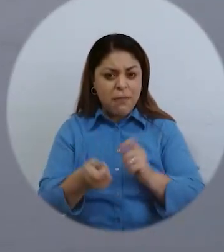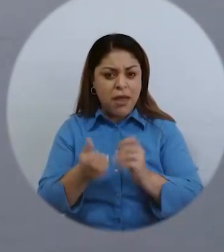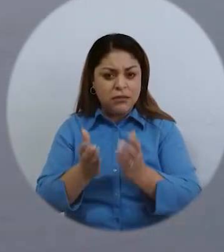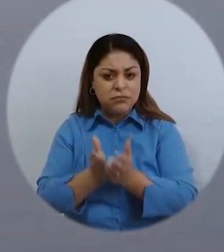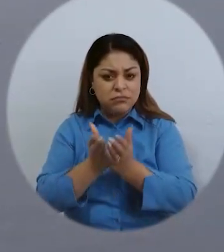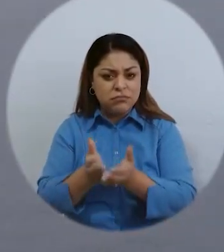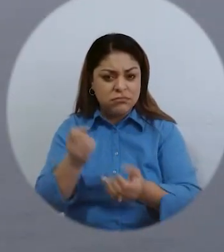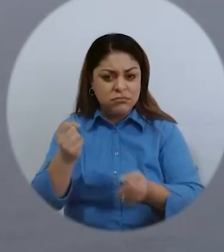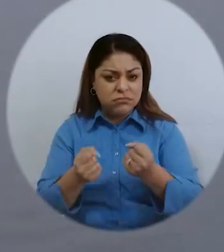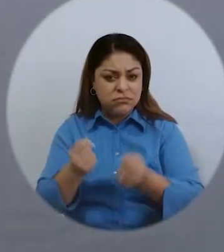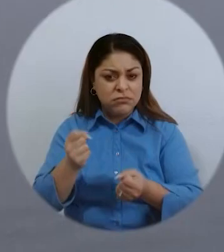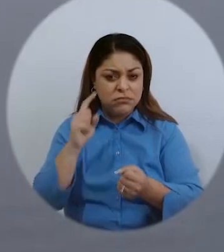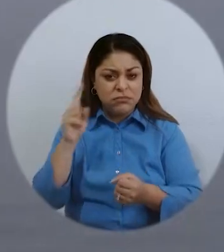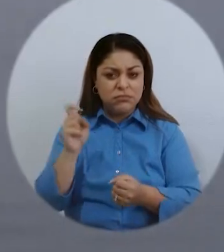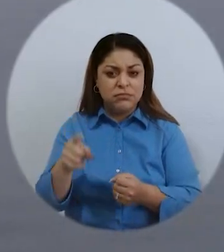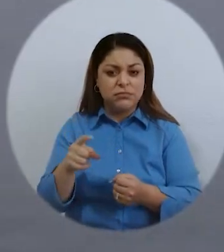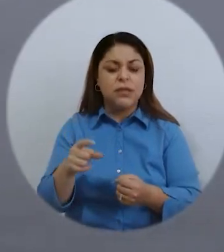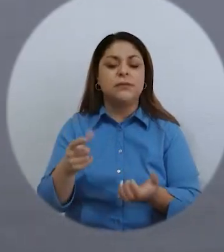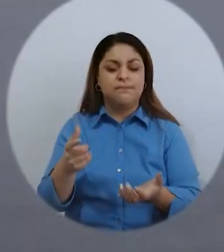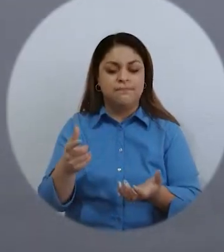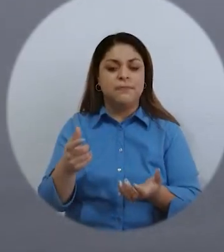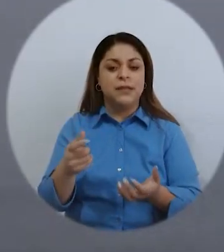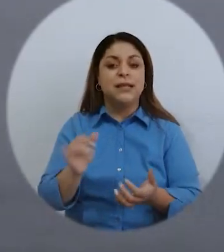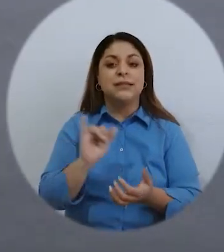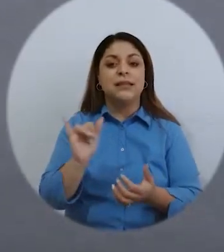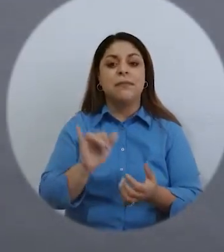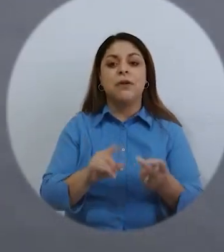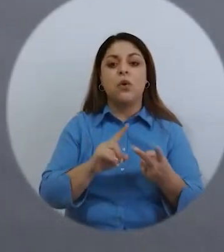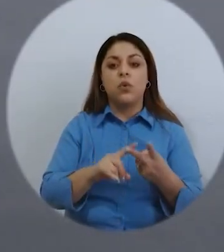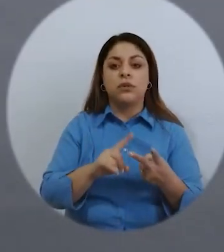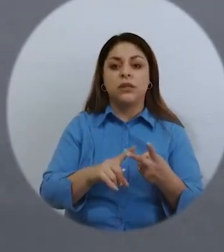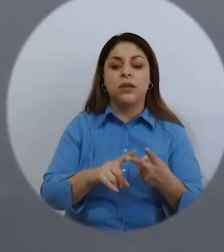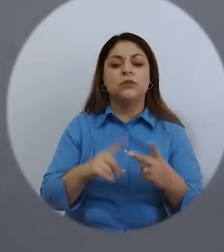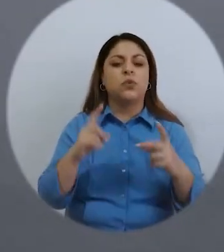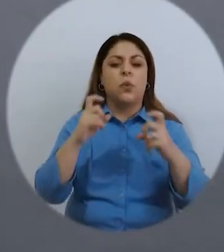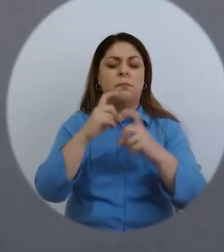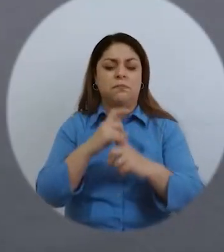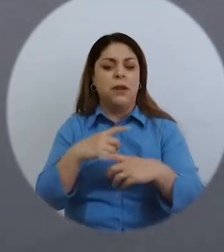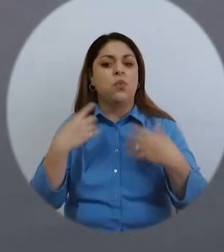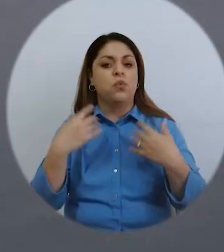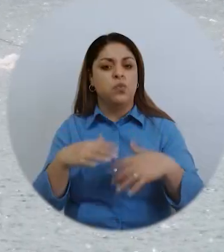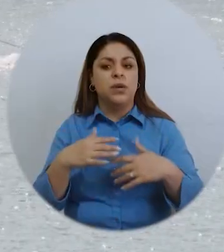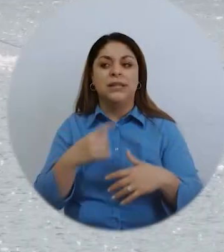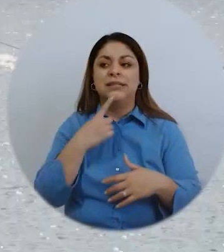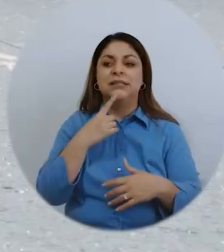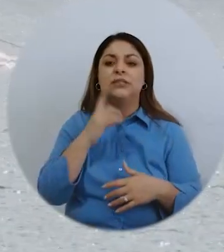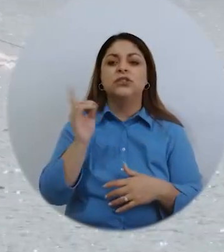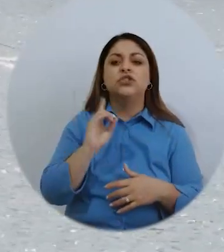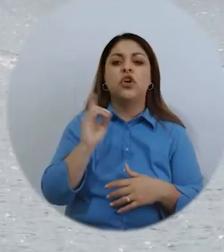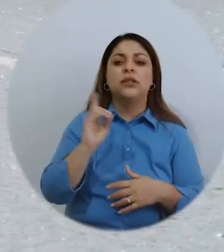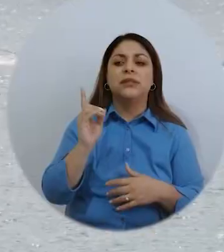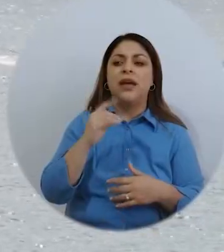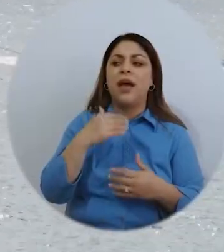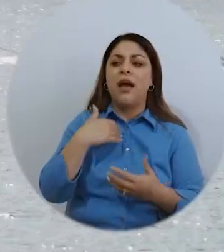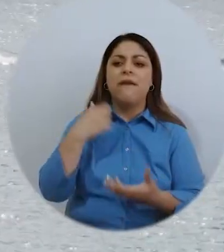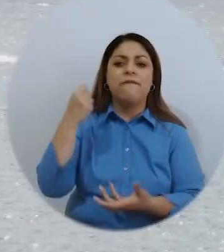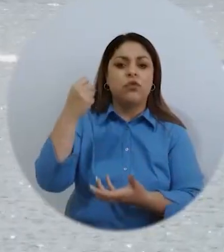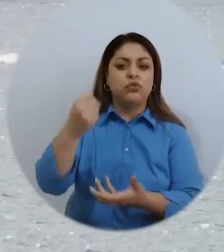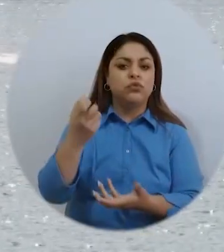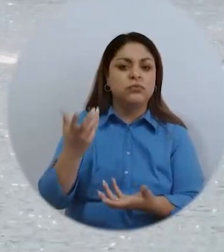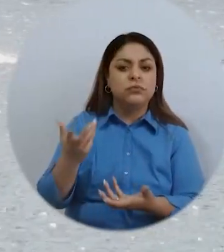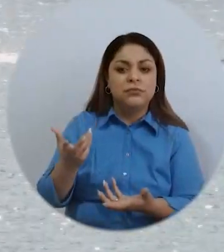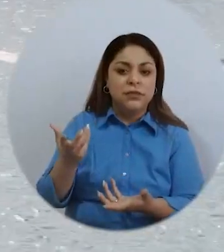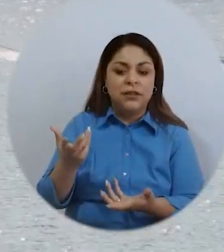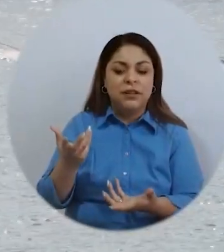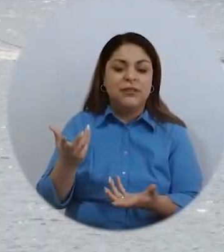marítimo, y la otra, que es también bien compleja, ¿dónde están los fondos? Porque es